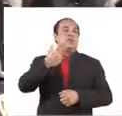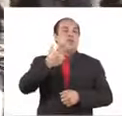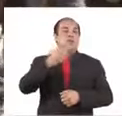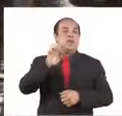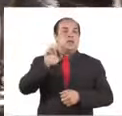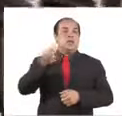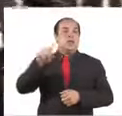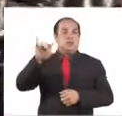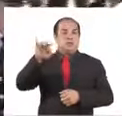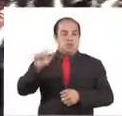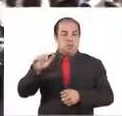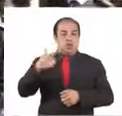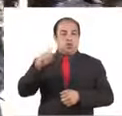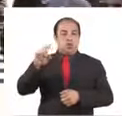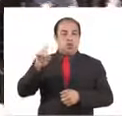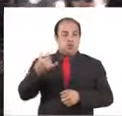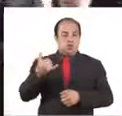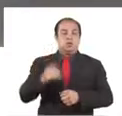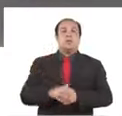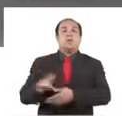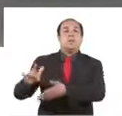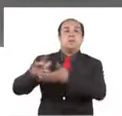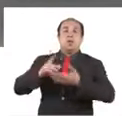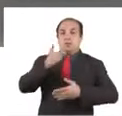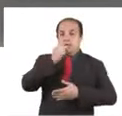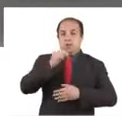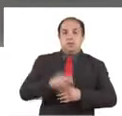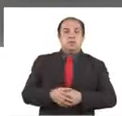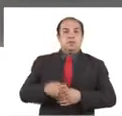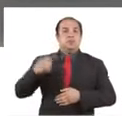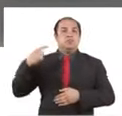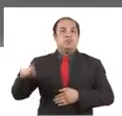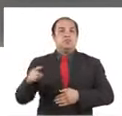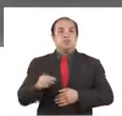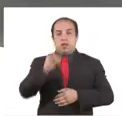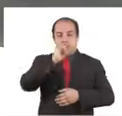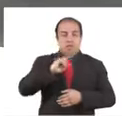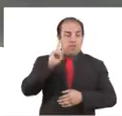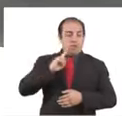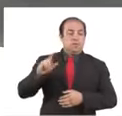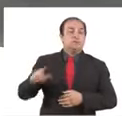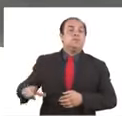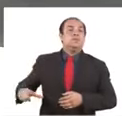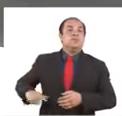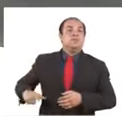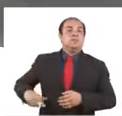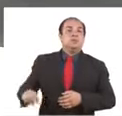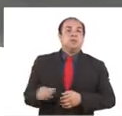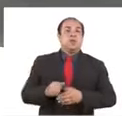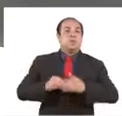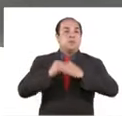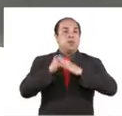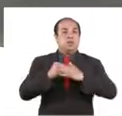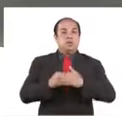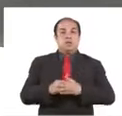policía. Por instrucciones de la jefa de gobierno, hemos fortalecido las capacidades de esta secretaría para contar con una policía